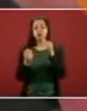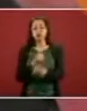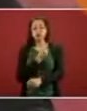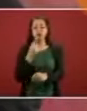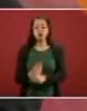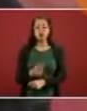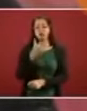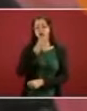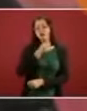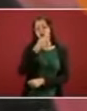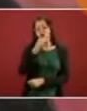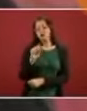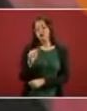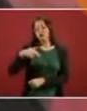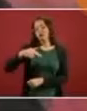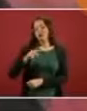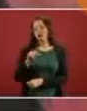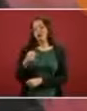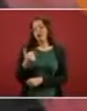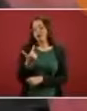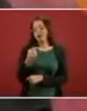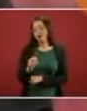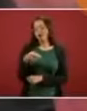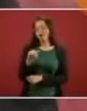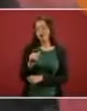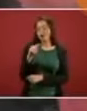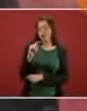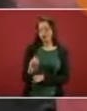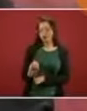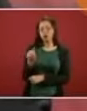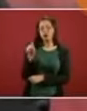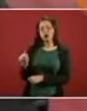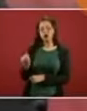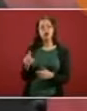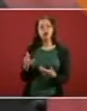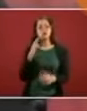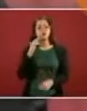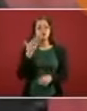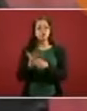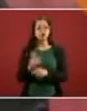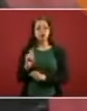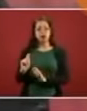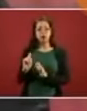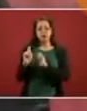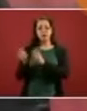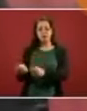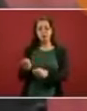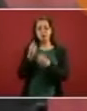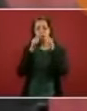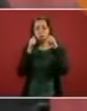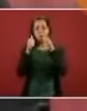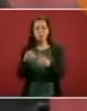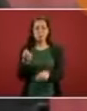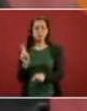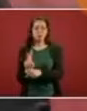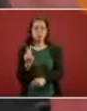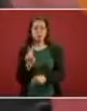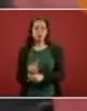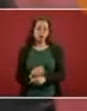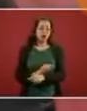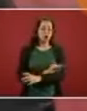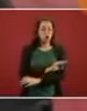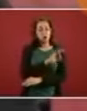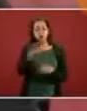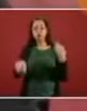y él es el encargado pues de darle seguimiento de operaciones